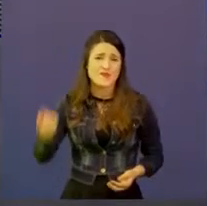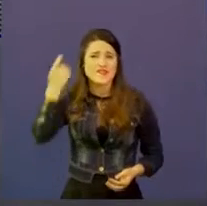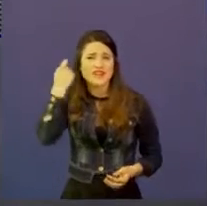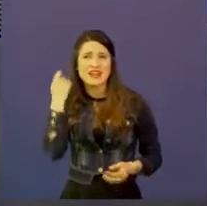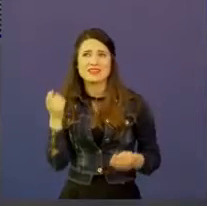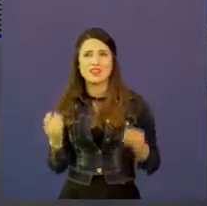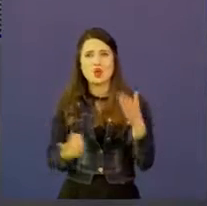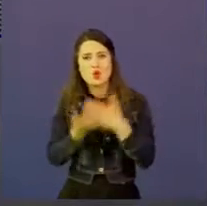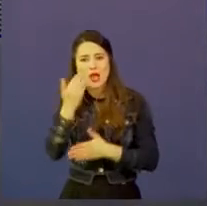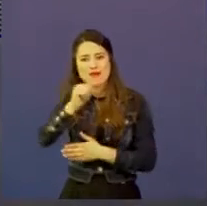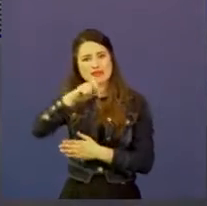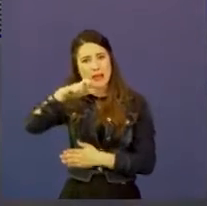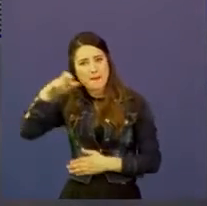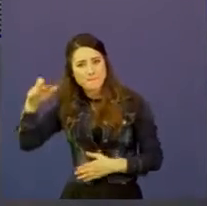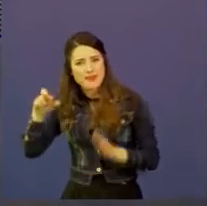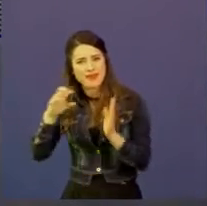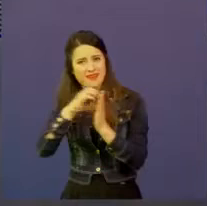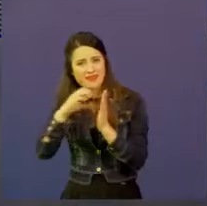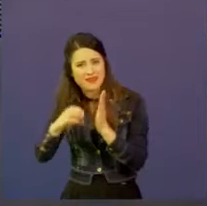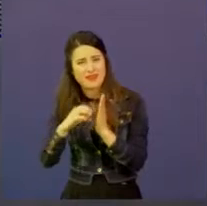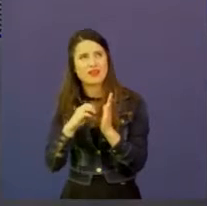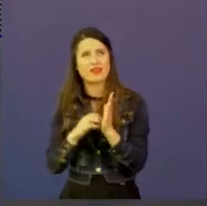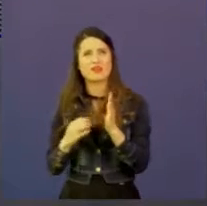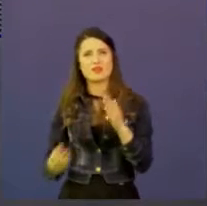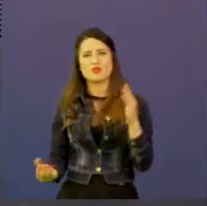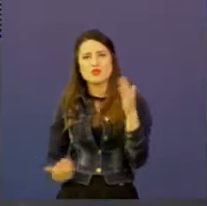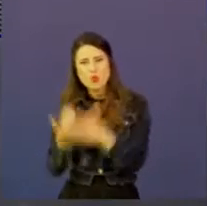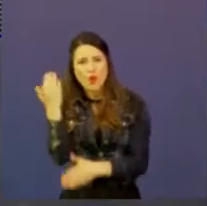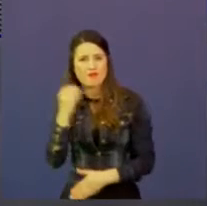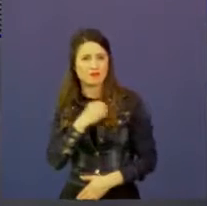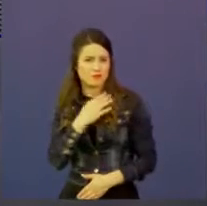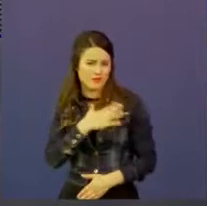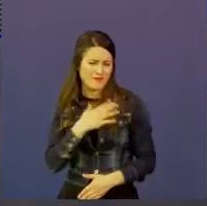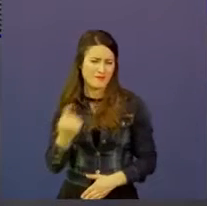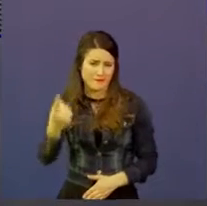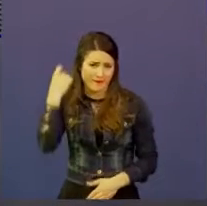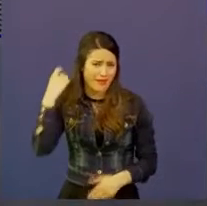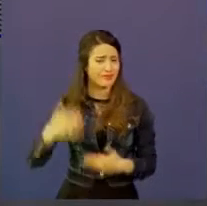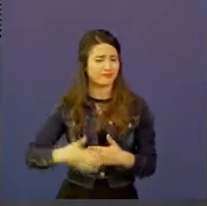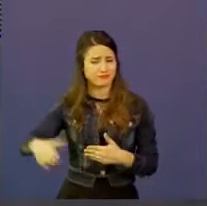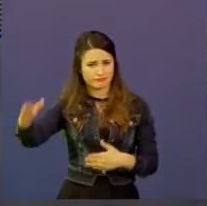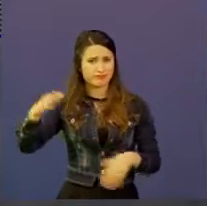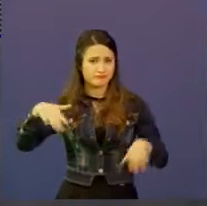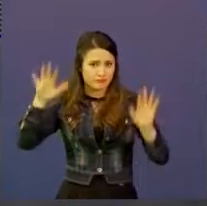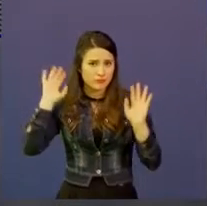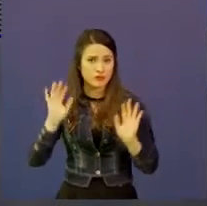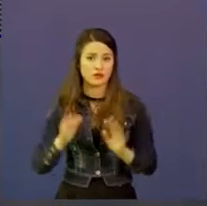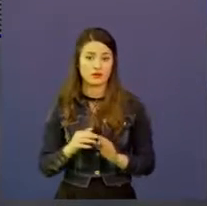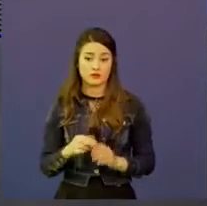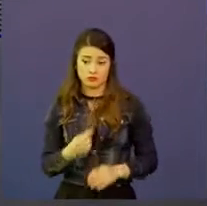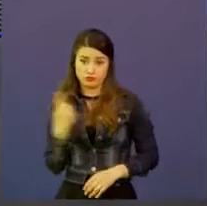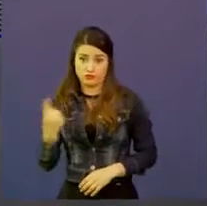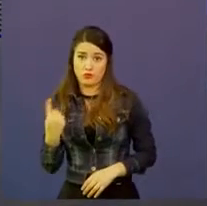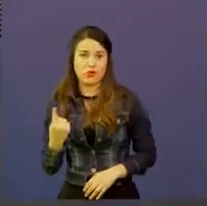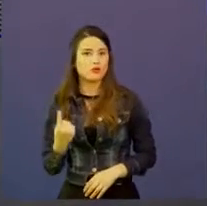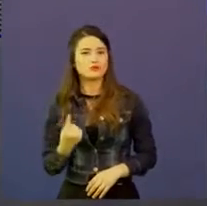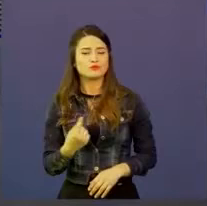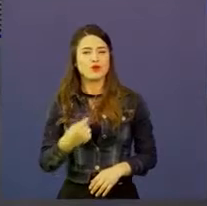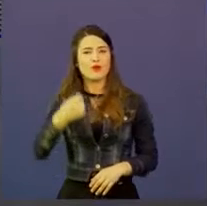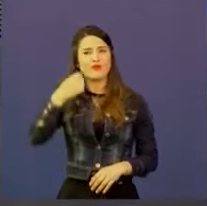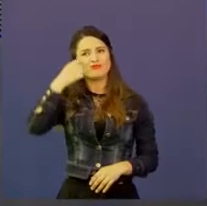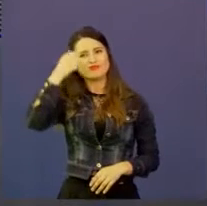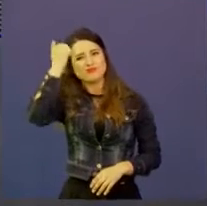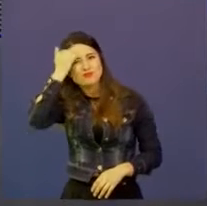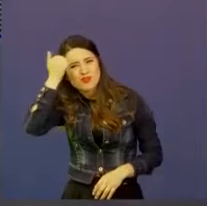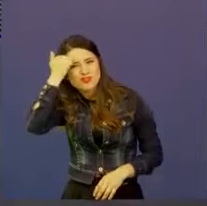crear más oportunidades, pero creo que entre todos, entre los docentes, entre padres, entre ustedes,